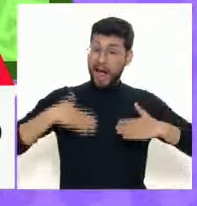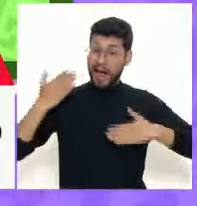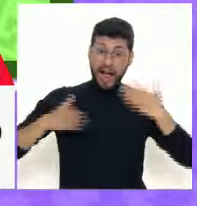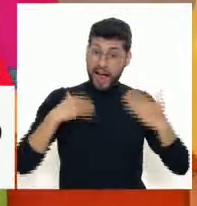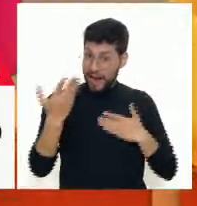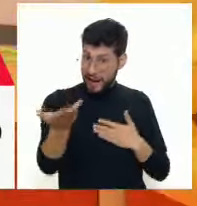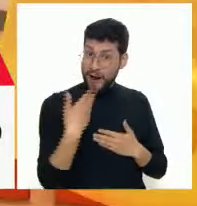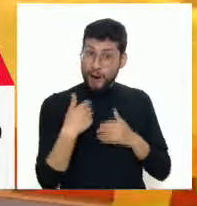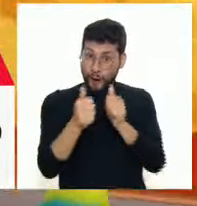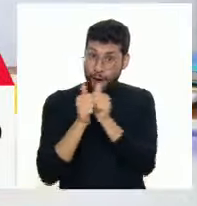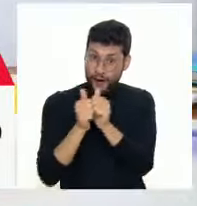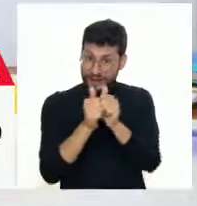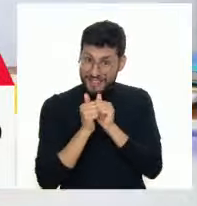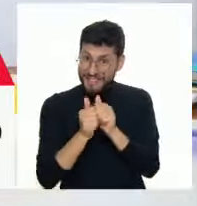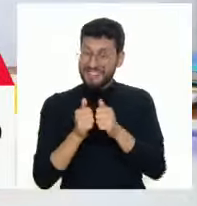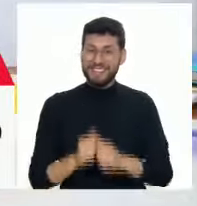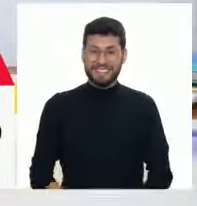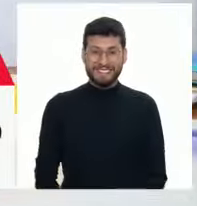juntos.